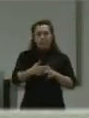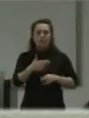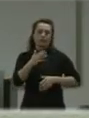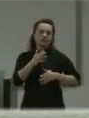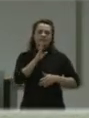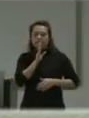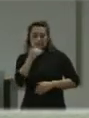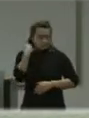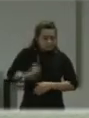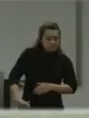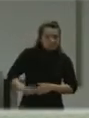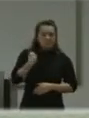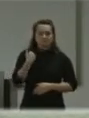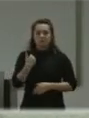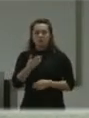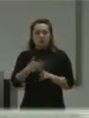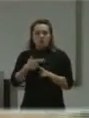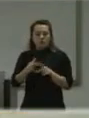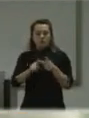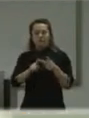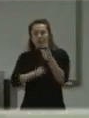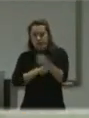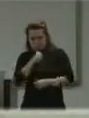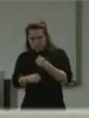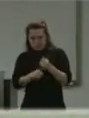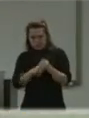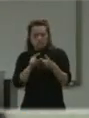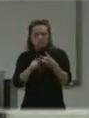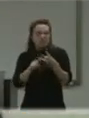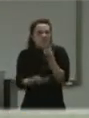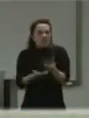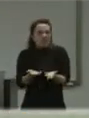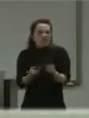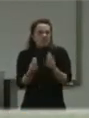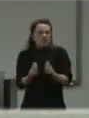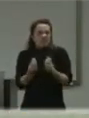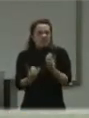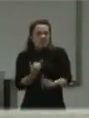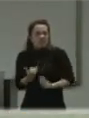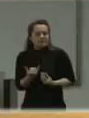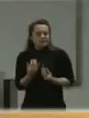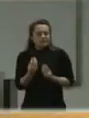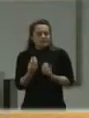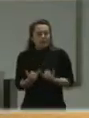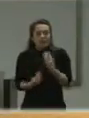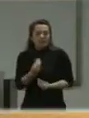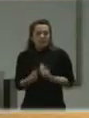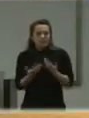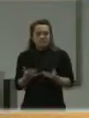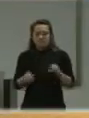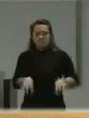Entonces el nombre cuántos años tienes Y a qué te dedicas En este momento por ejemplo